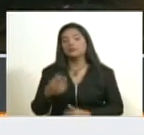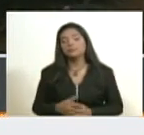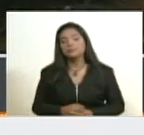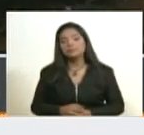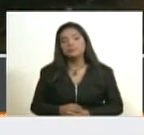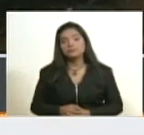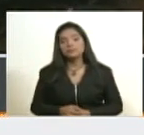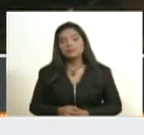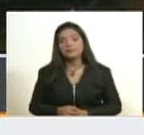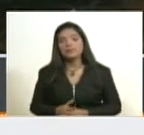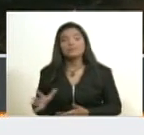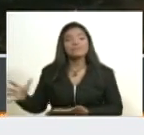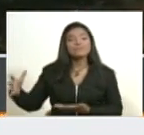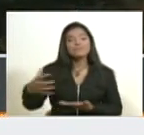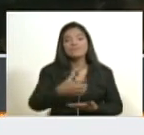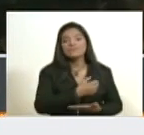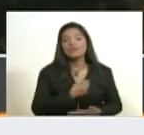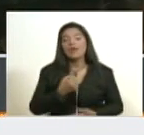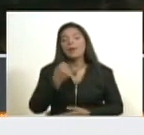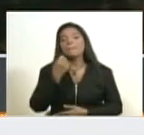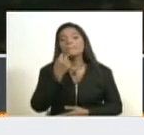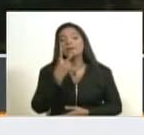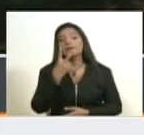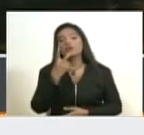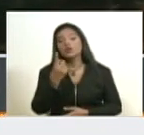recogió 21 firmas de apoyo